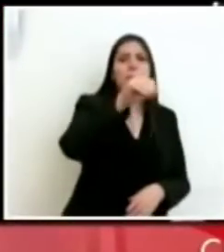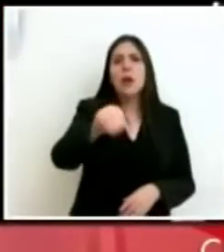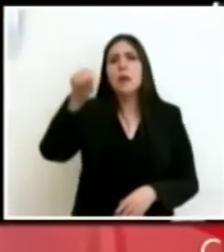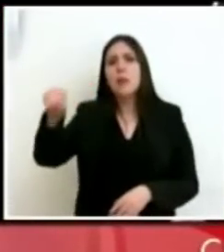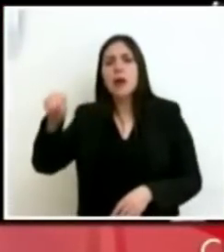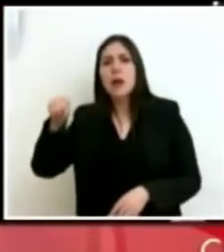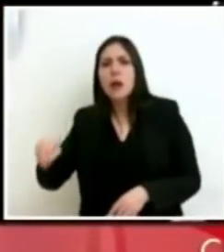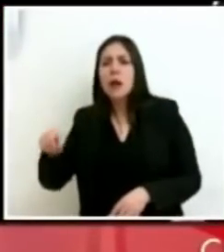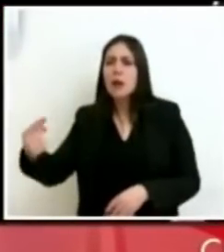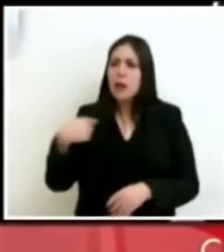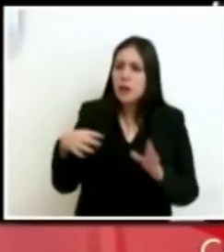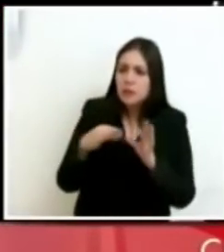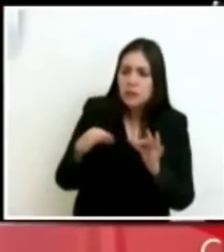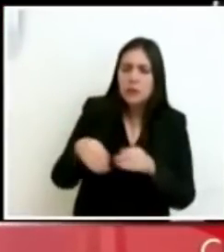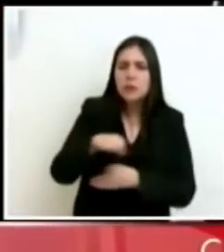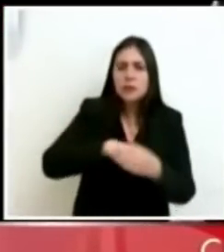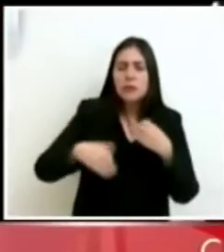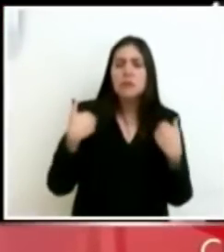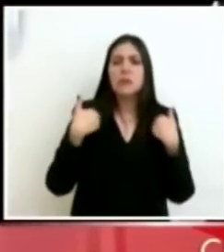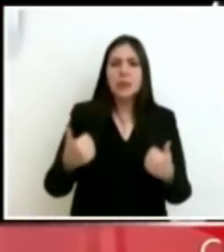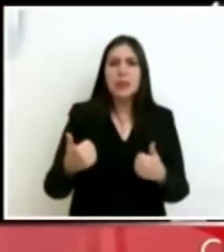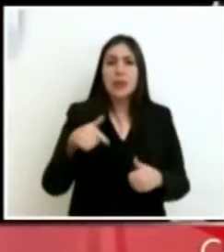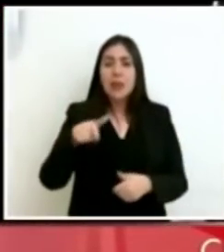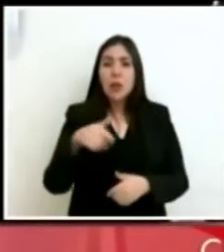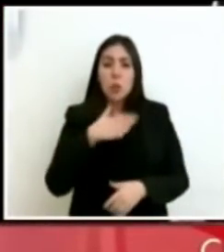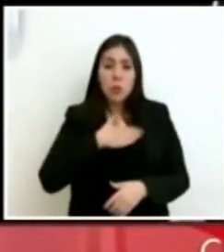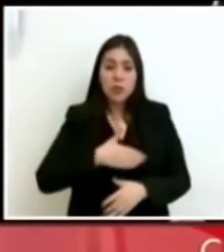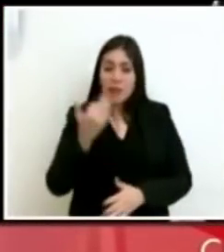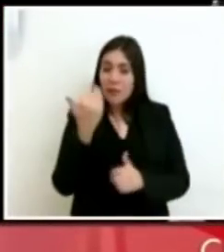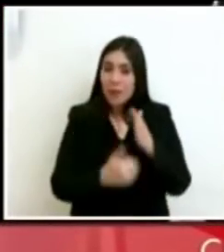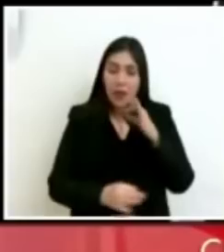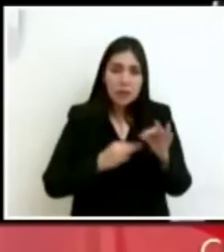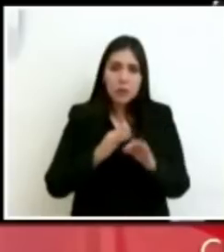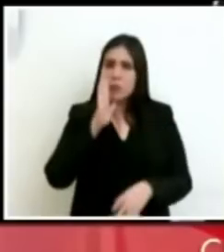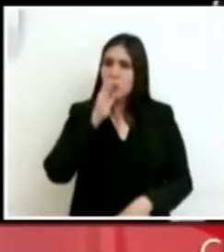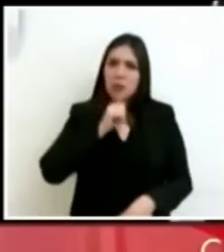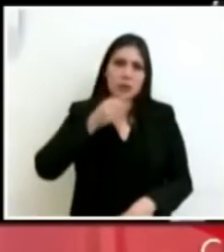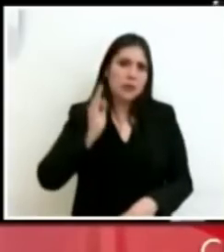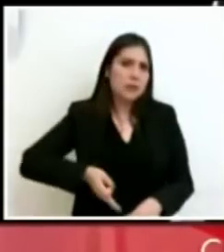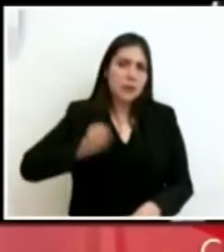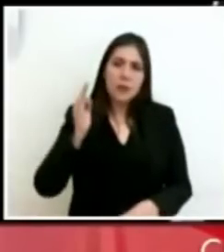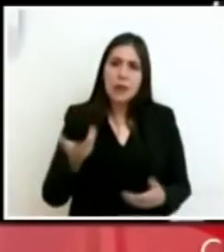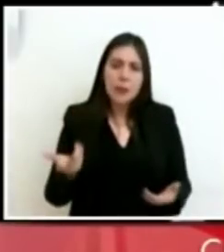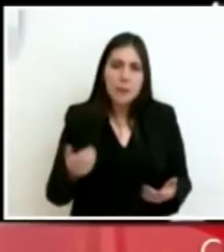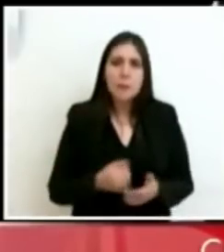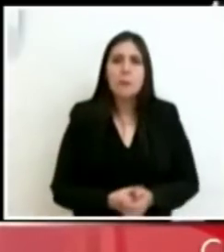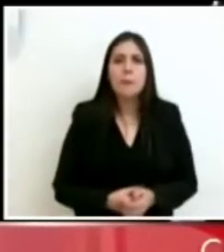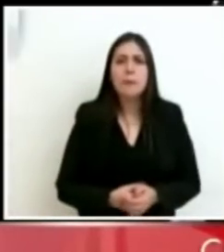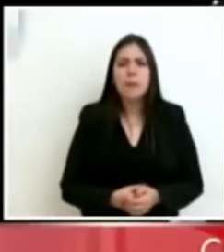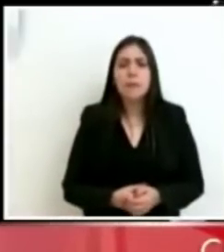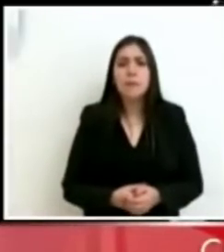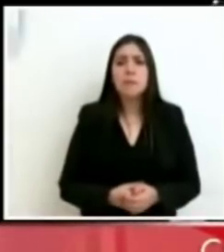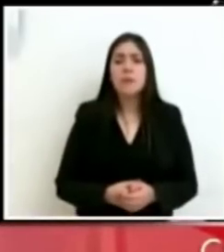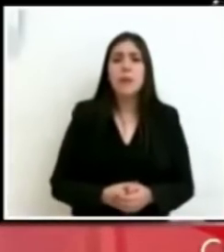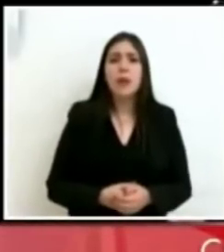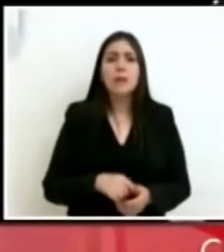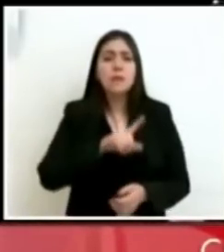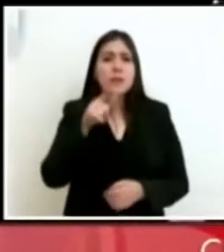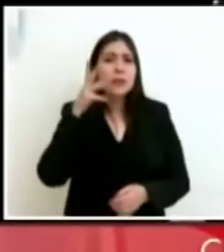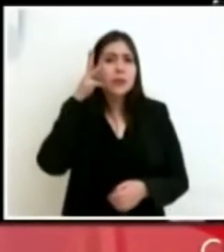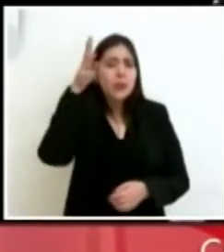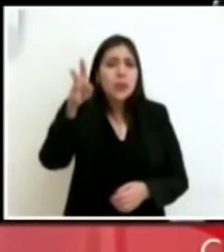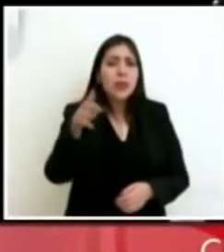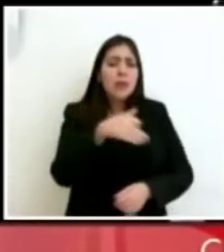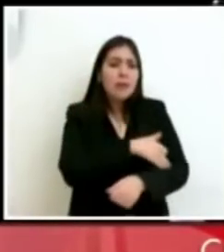primera mano que la falta de justicia es inaceptable. No permitiremos que más familias sufran por procesos